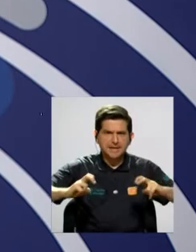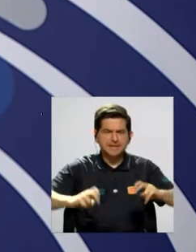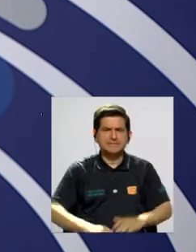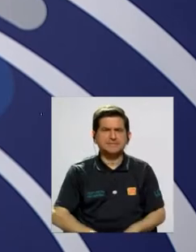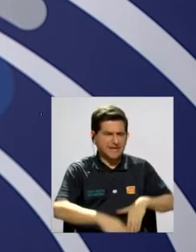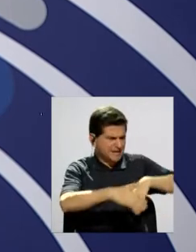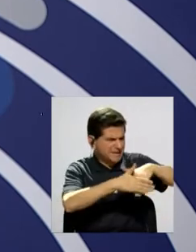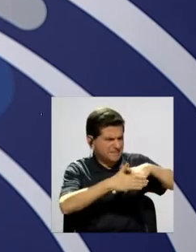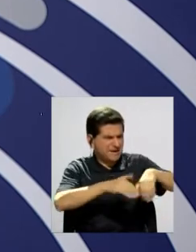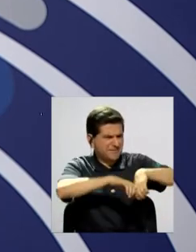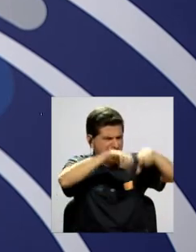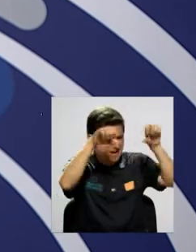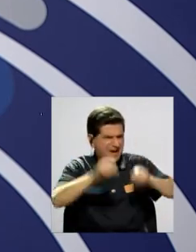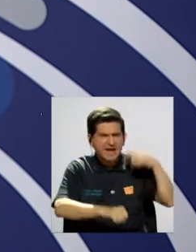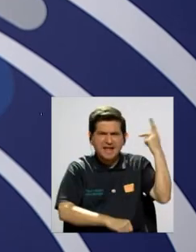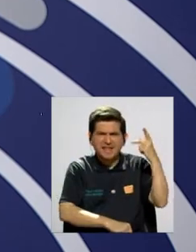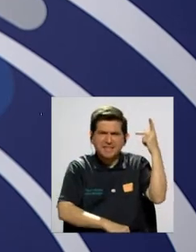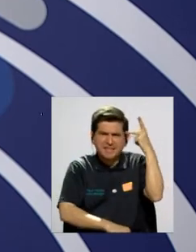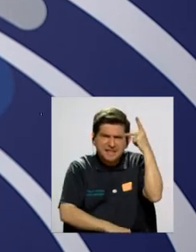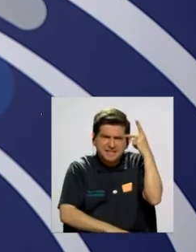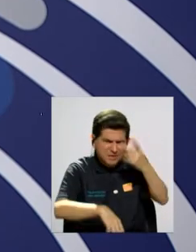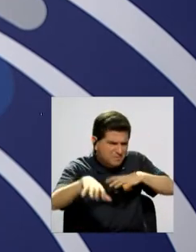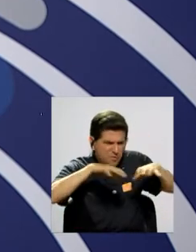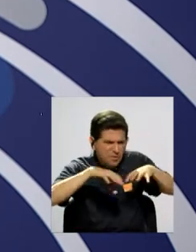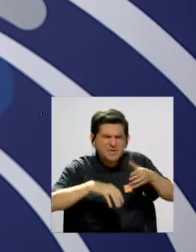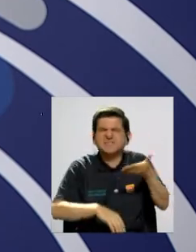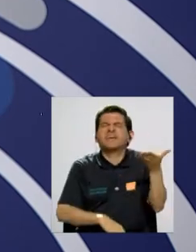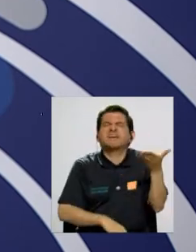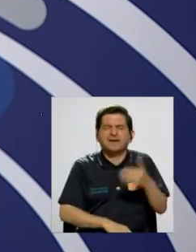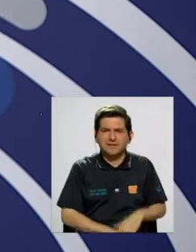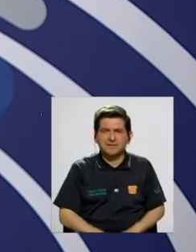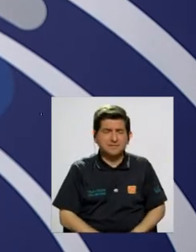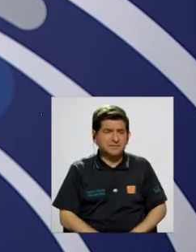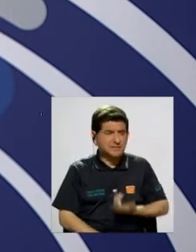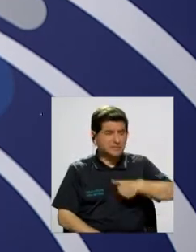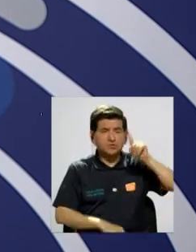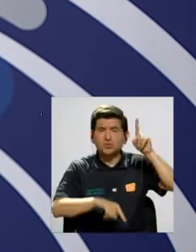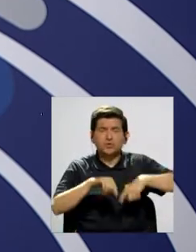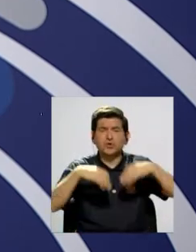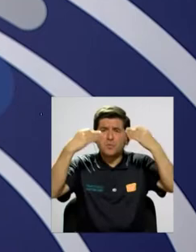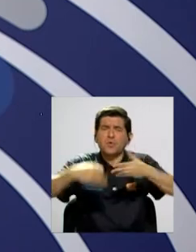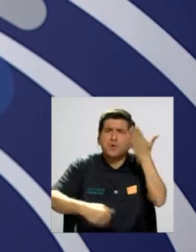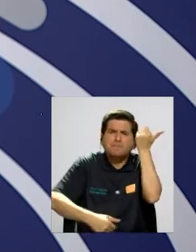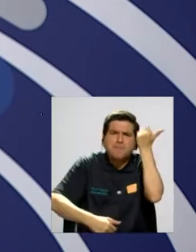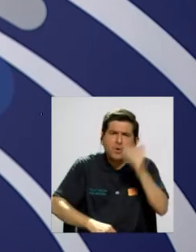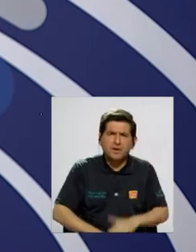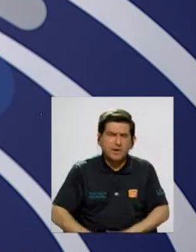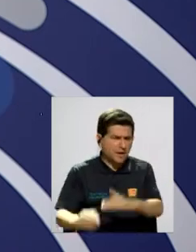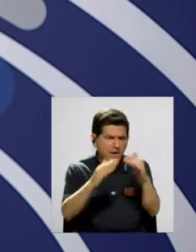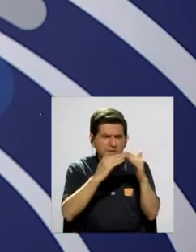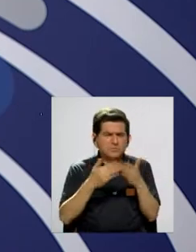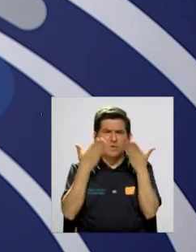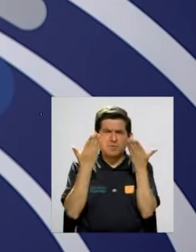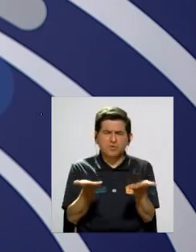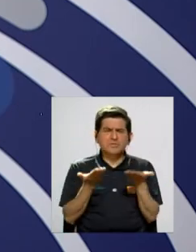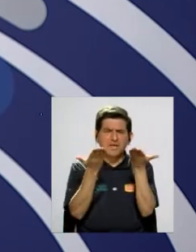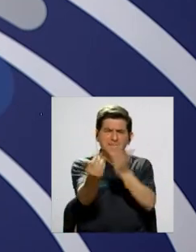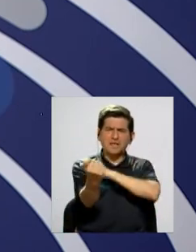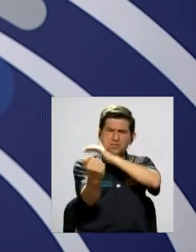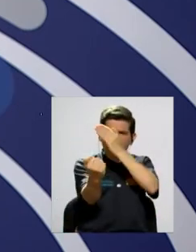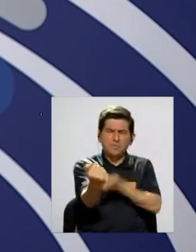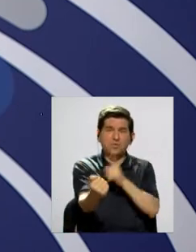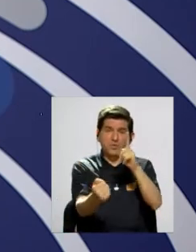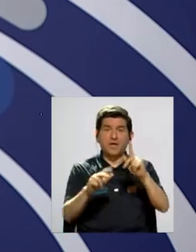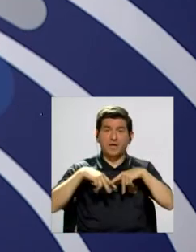impide a nuestro sistema político movernos, avanzar, tomar las decisiones. Si el pueblo le ha dado un mandato a un determinado